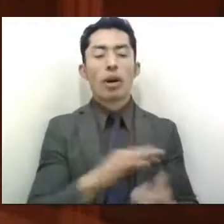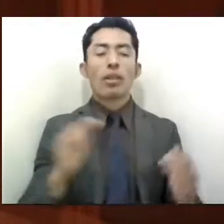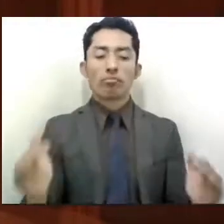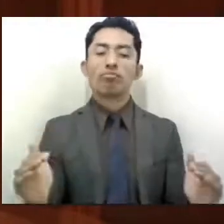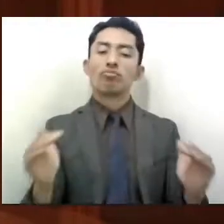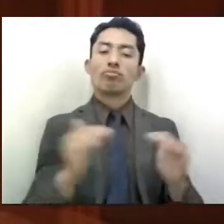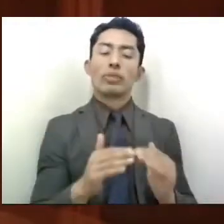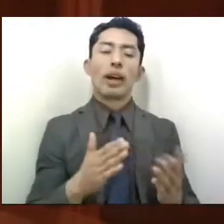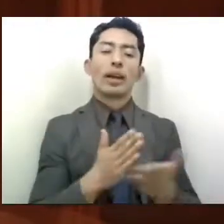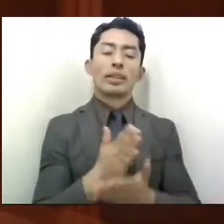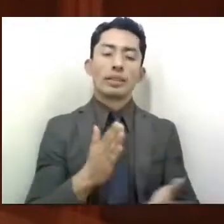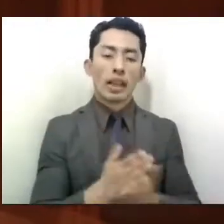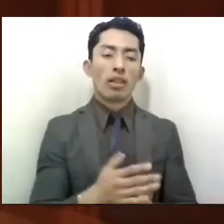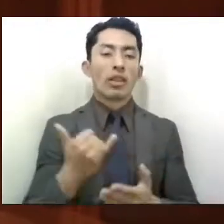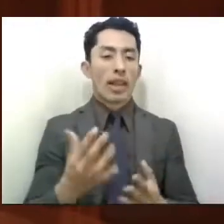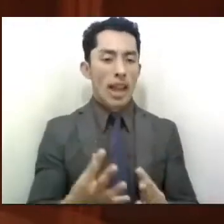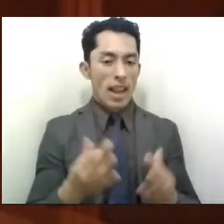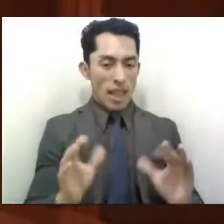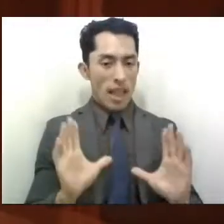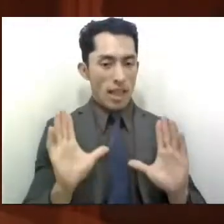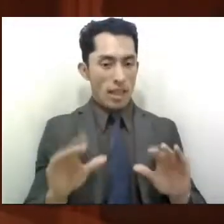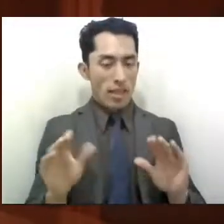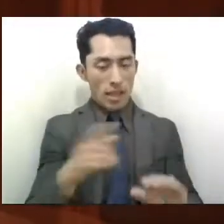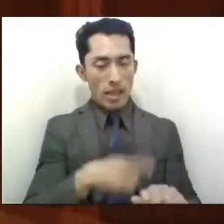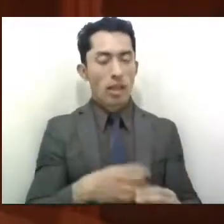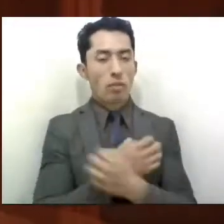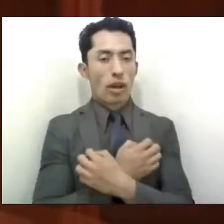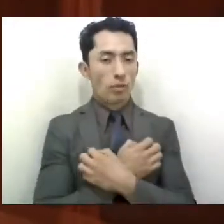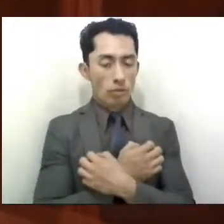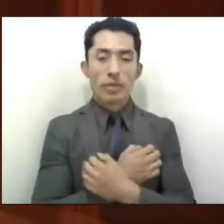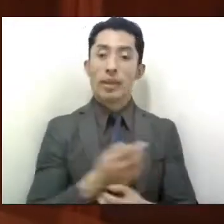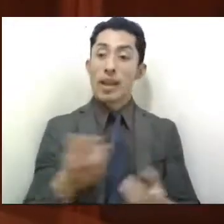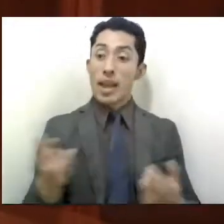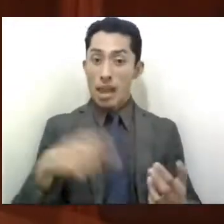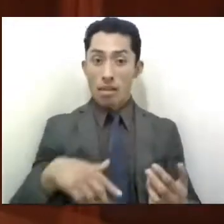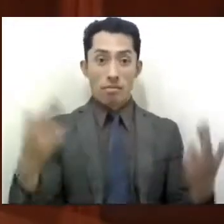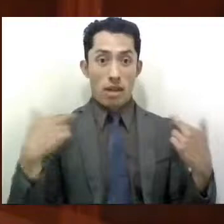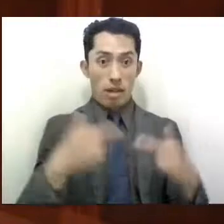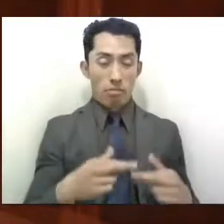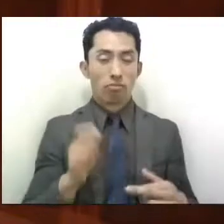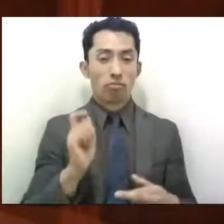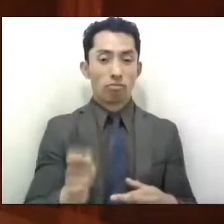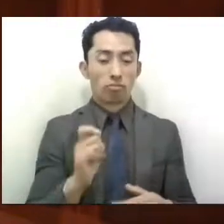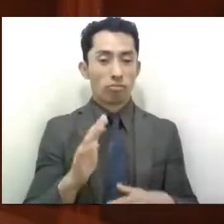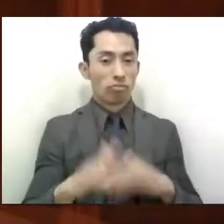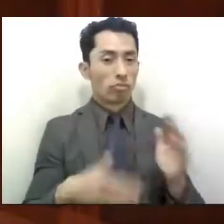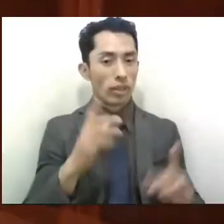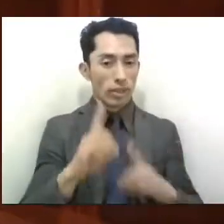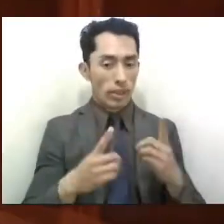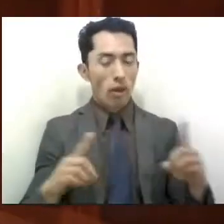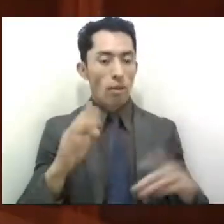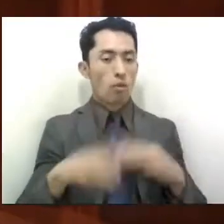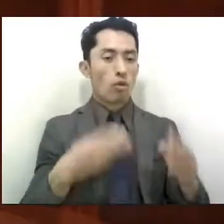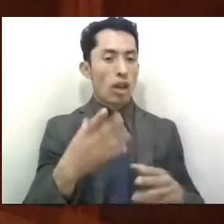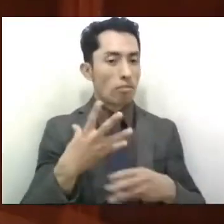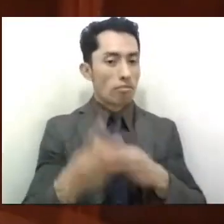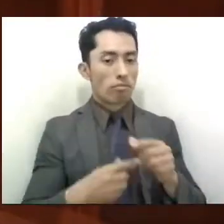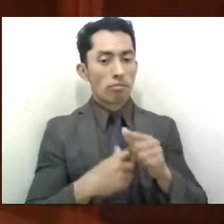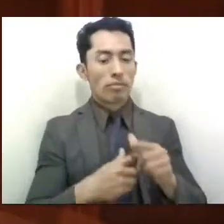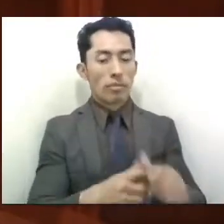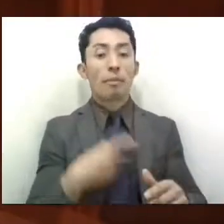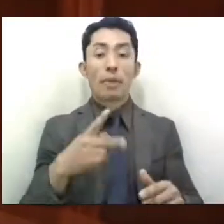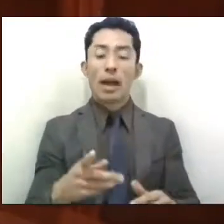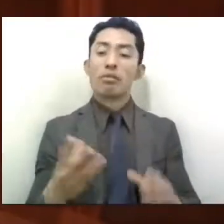calidad de la educación. Ellos son la clave del desarrollo mundial sostenible. No obstante, su formación,